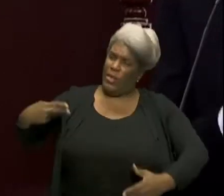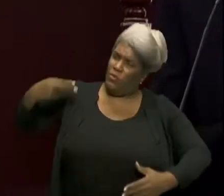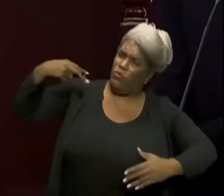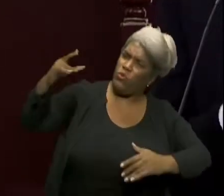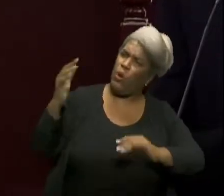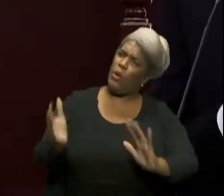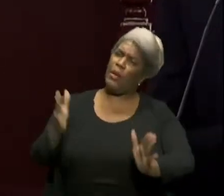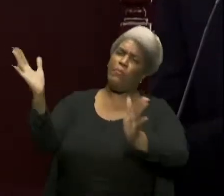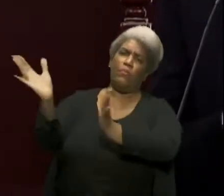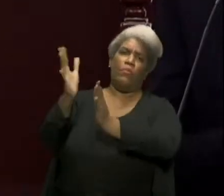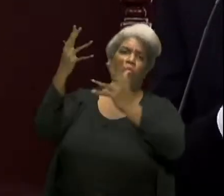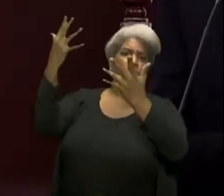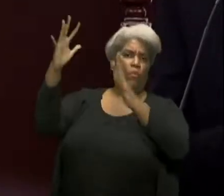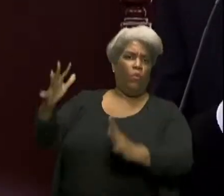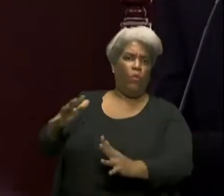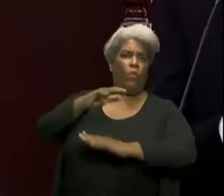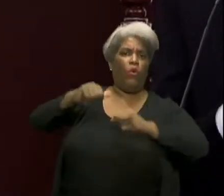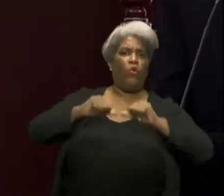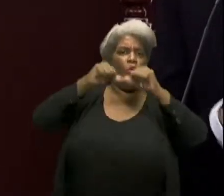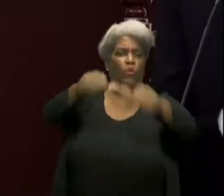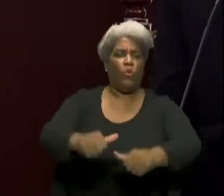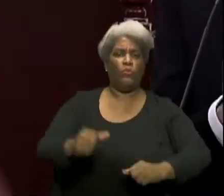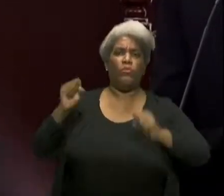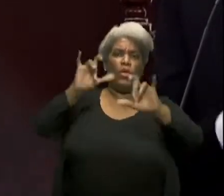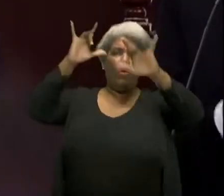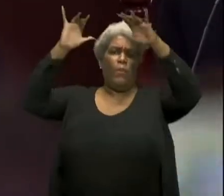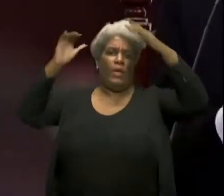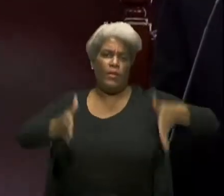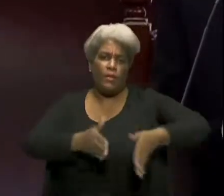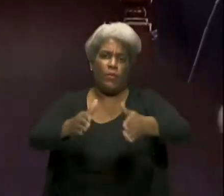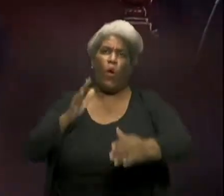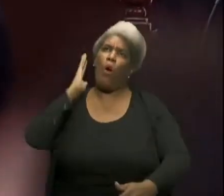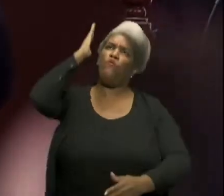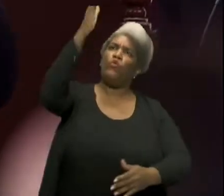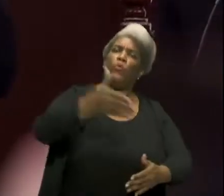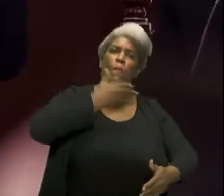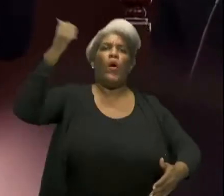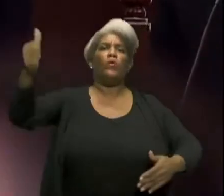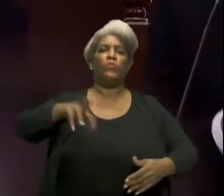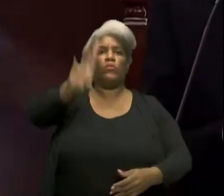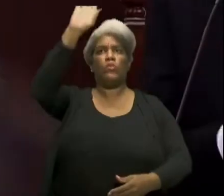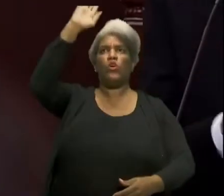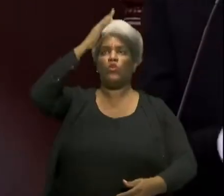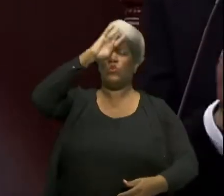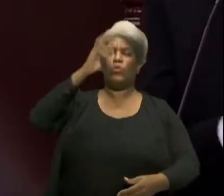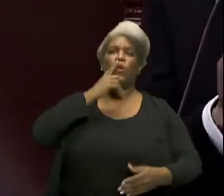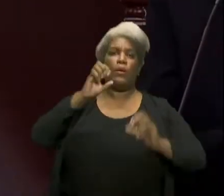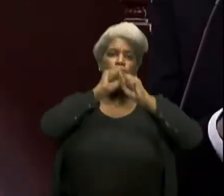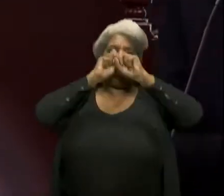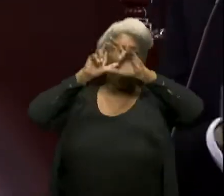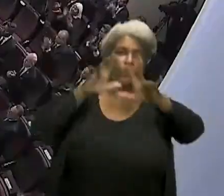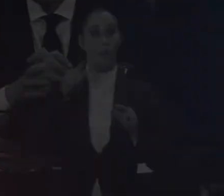camino hacia un mejor mañana. Que Dios bendiga a la República Dominicana.